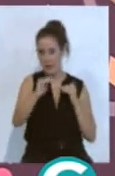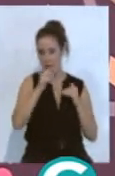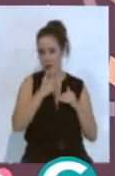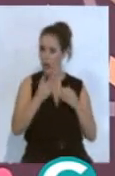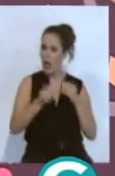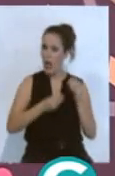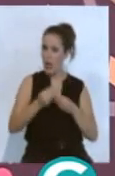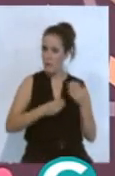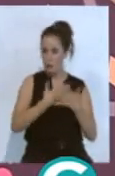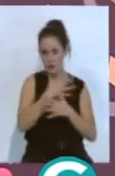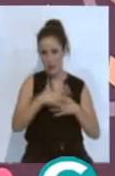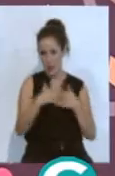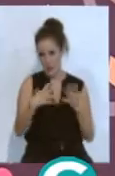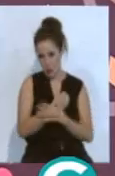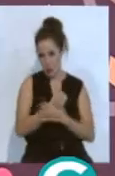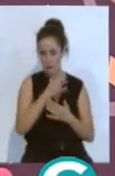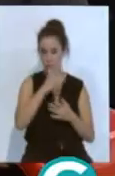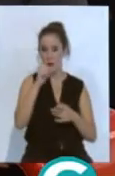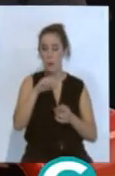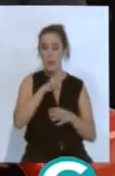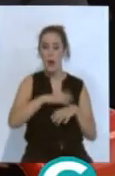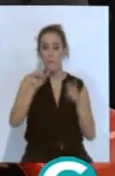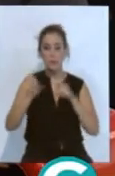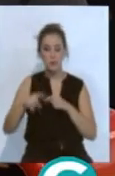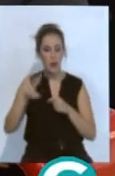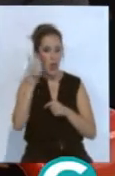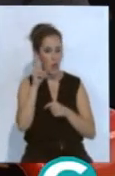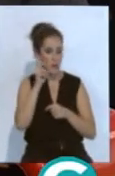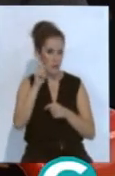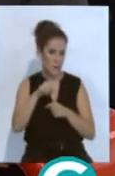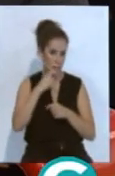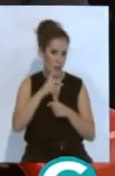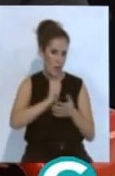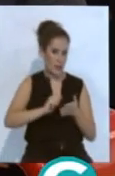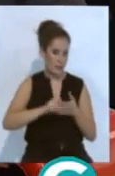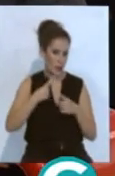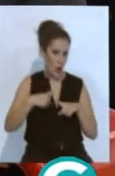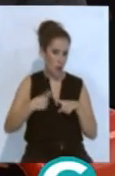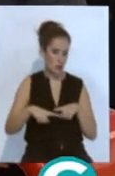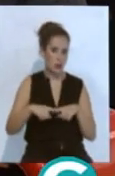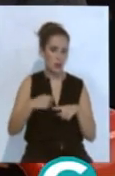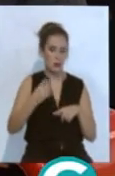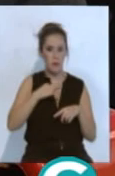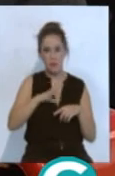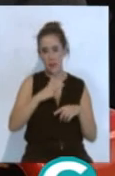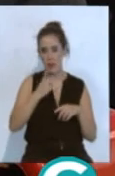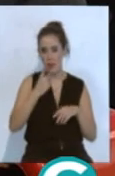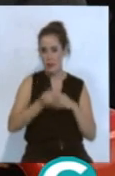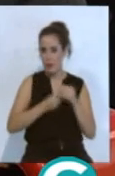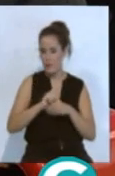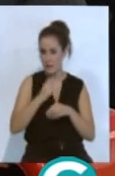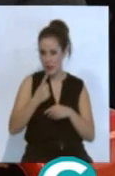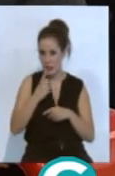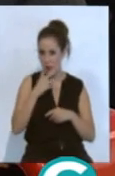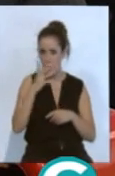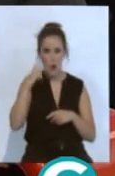que hagamos un compendio de todo, ¿no? Sí, para que la gente más que nada escuche que ha escrito cosas que a lo mejor no han llegado a ser